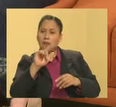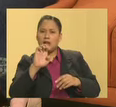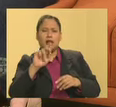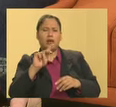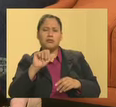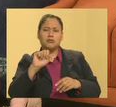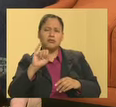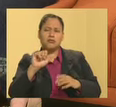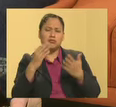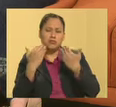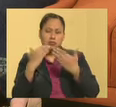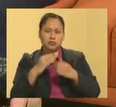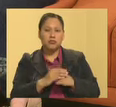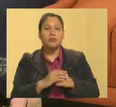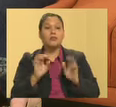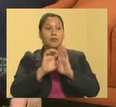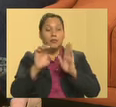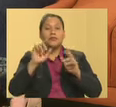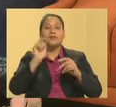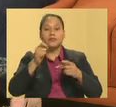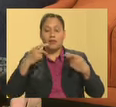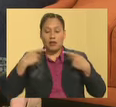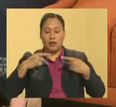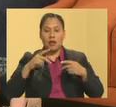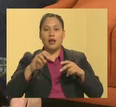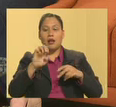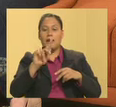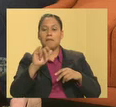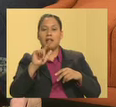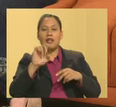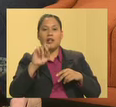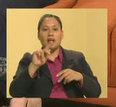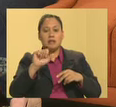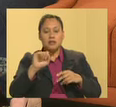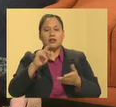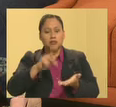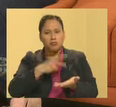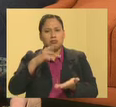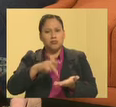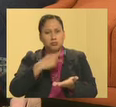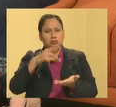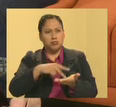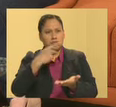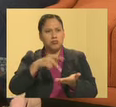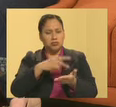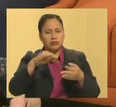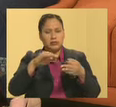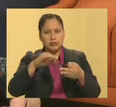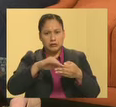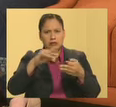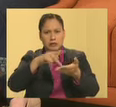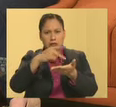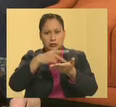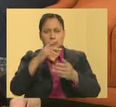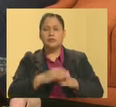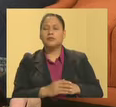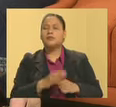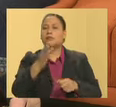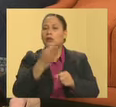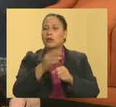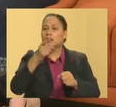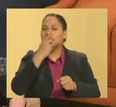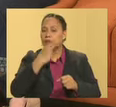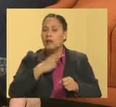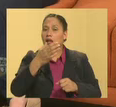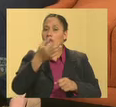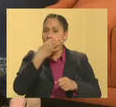son crisis que se presentan de forma continua y de forma repetitiva. Yeah. Ahorita nos has hablado de que hay medicamentos,